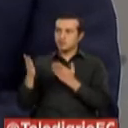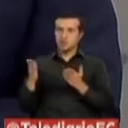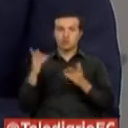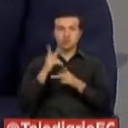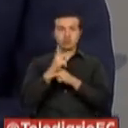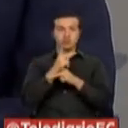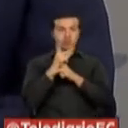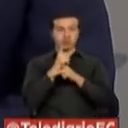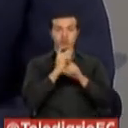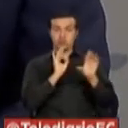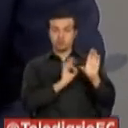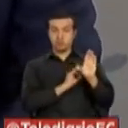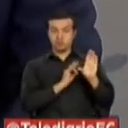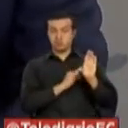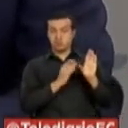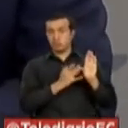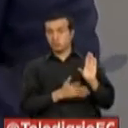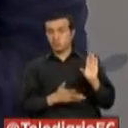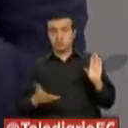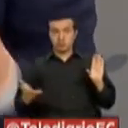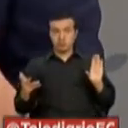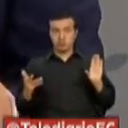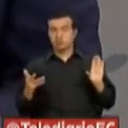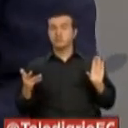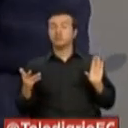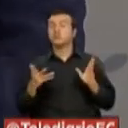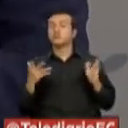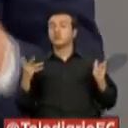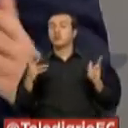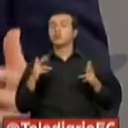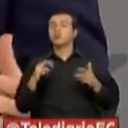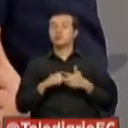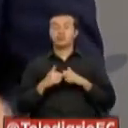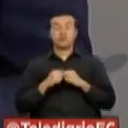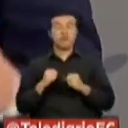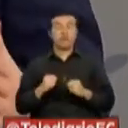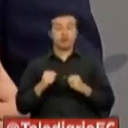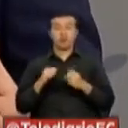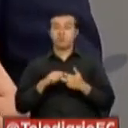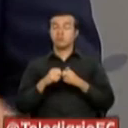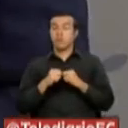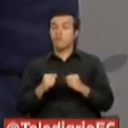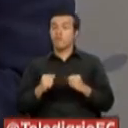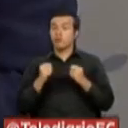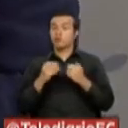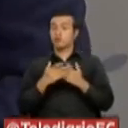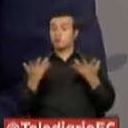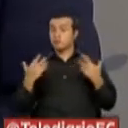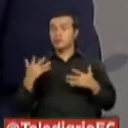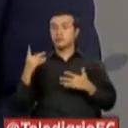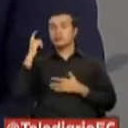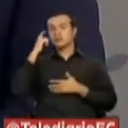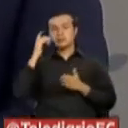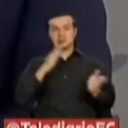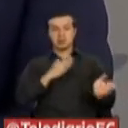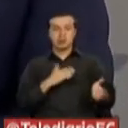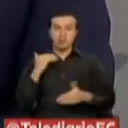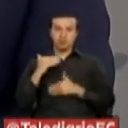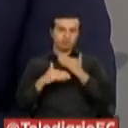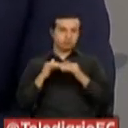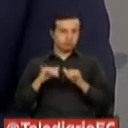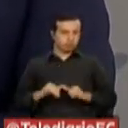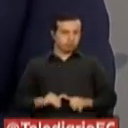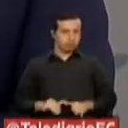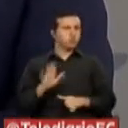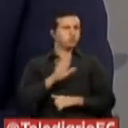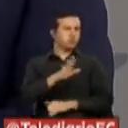de Participación Ciudadana y Control Social se enfrenta a una tarea ardua y compleja. Tiene que definir los procedimientos.